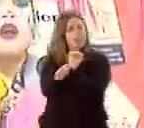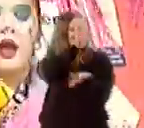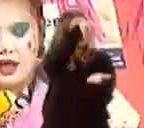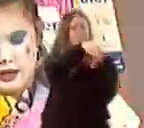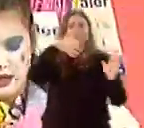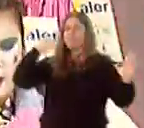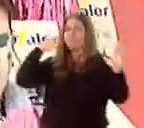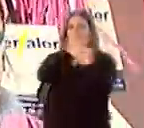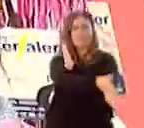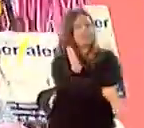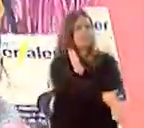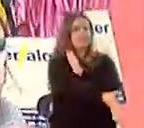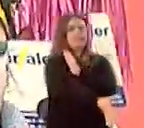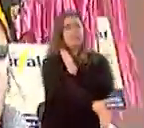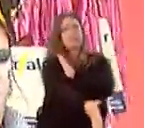más